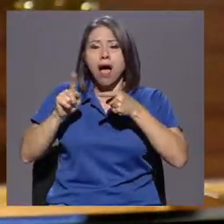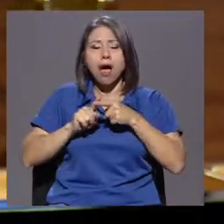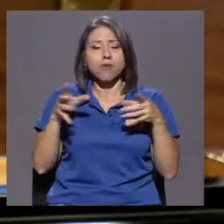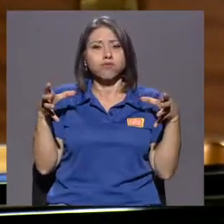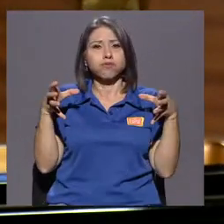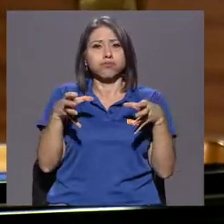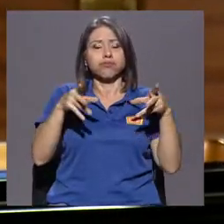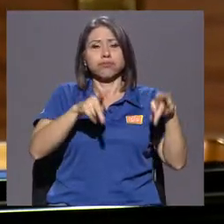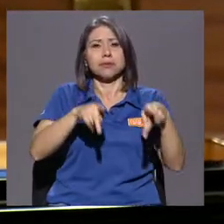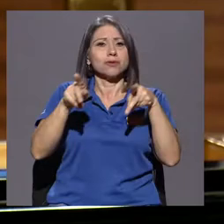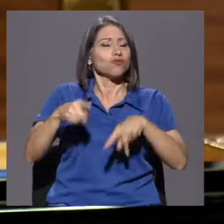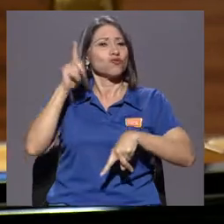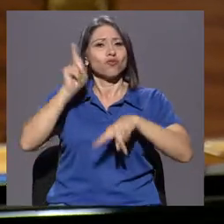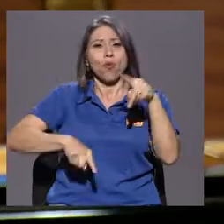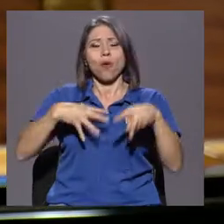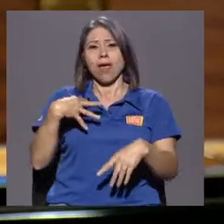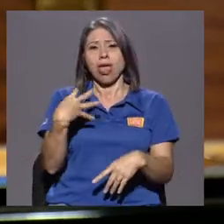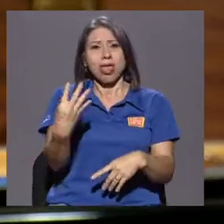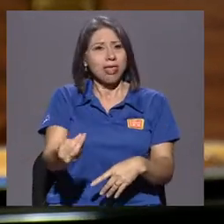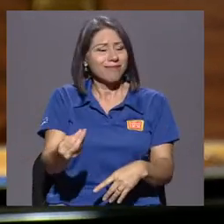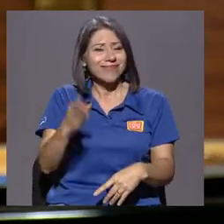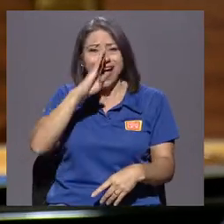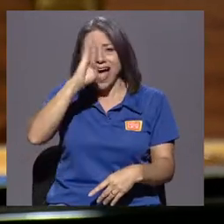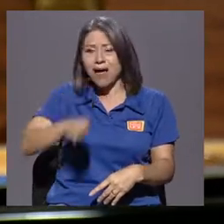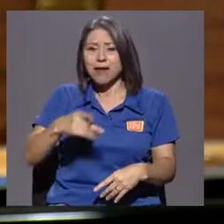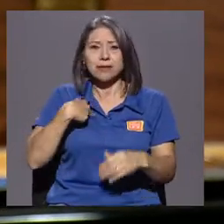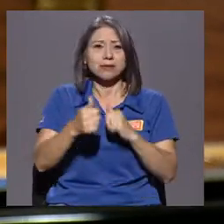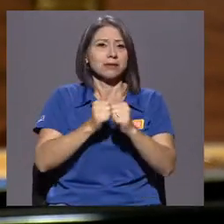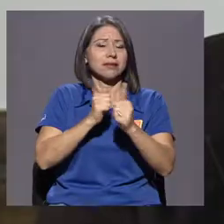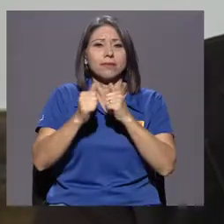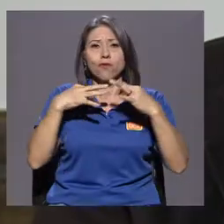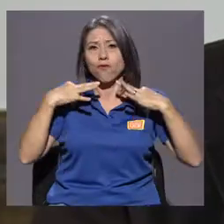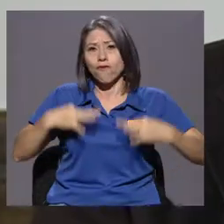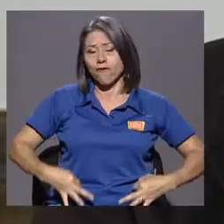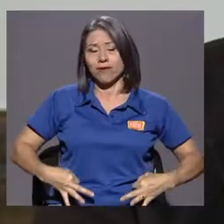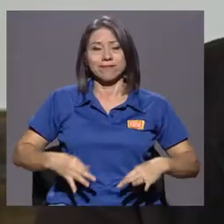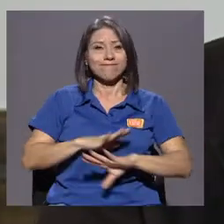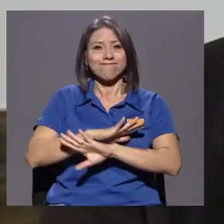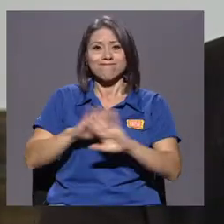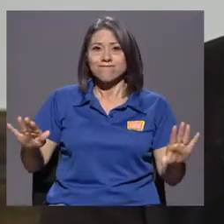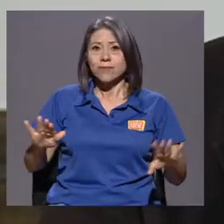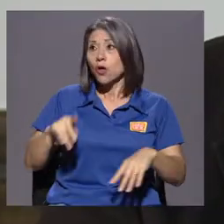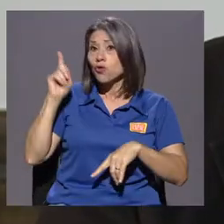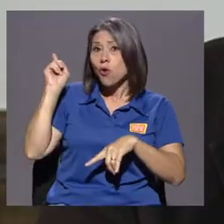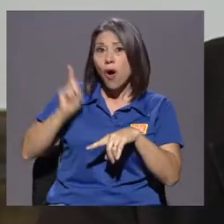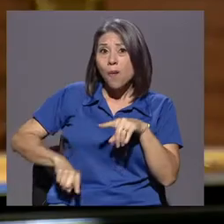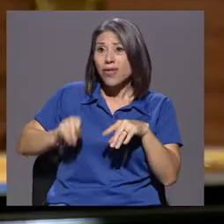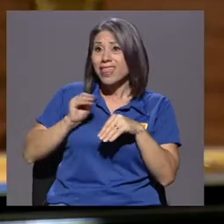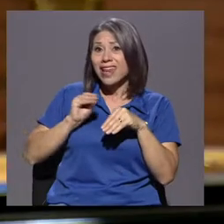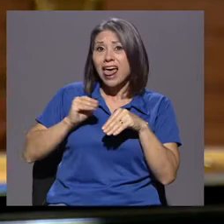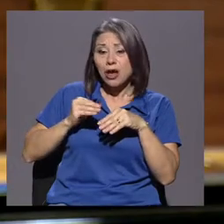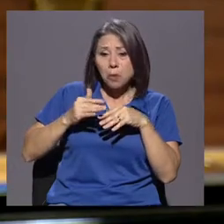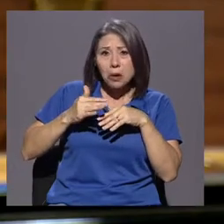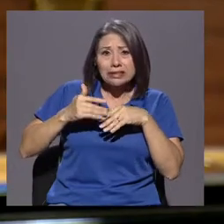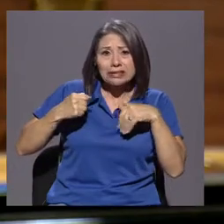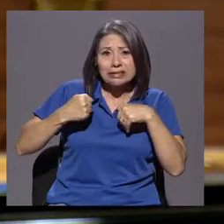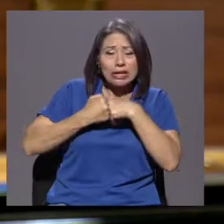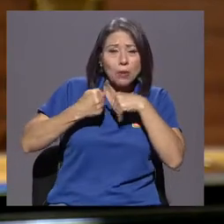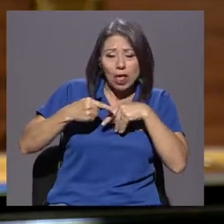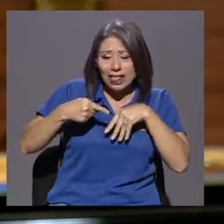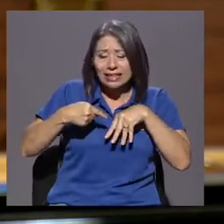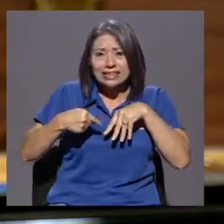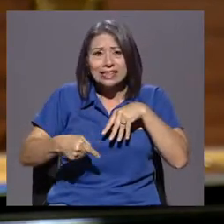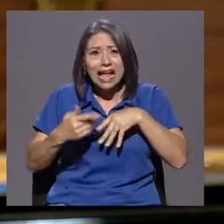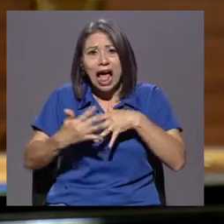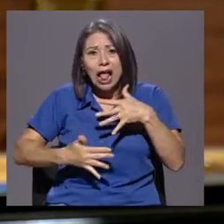de amigos del barrio jamal deportes físicos jamás los logros con los raspones no eran tan graves